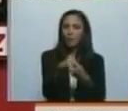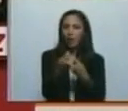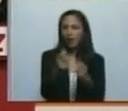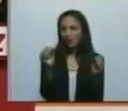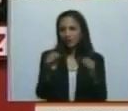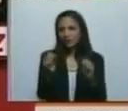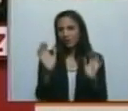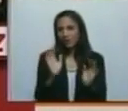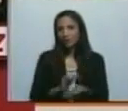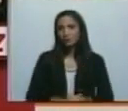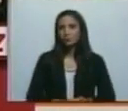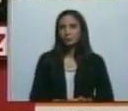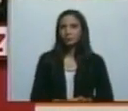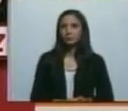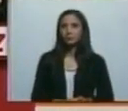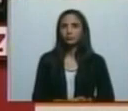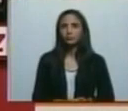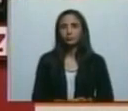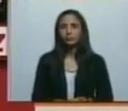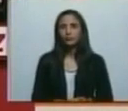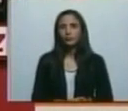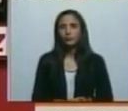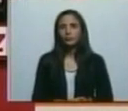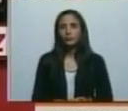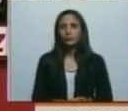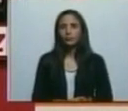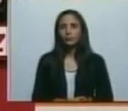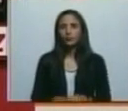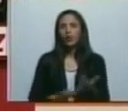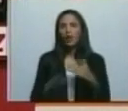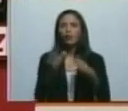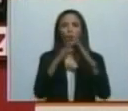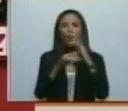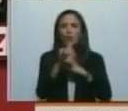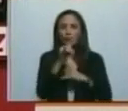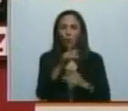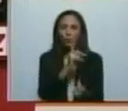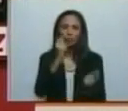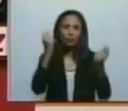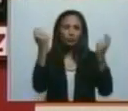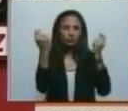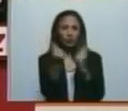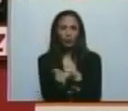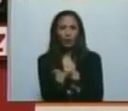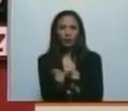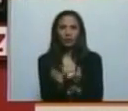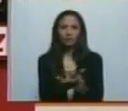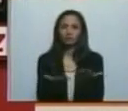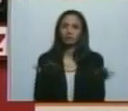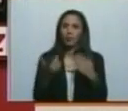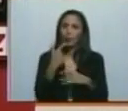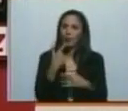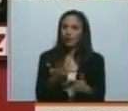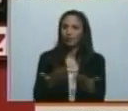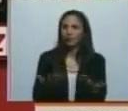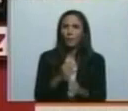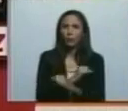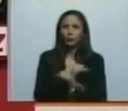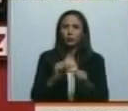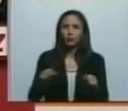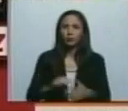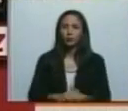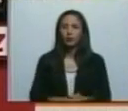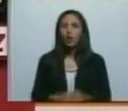Pagados. Se encargaron de tratar de tergiversar lo que estaba ocurriendo allí. Yo les voy a decir, que puedo decirlo ahora